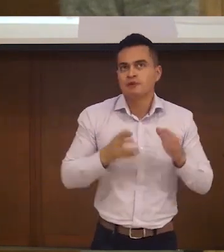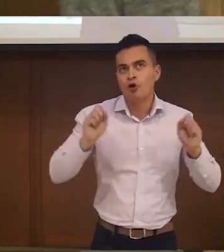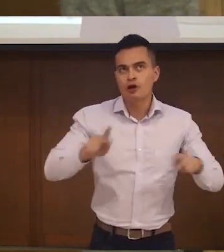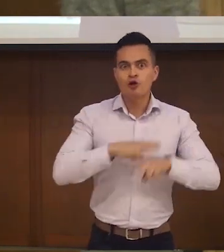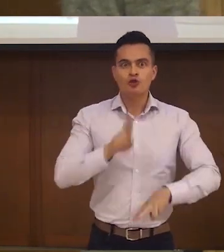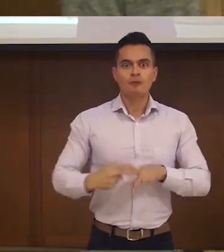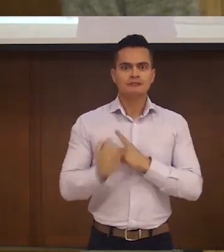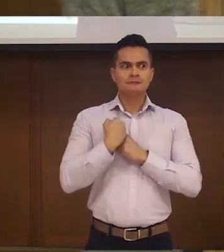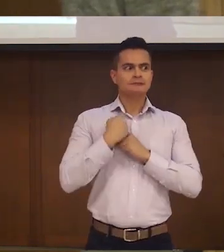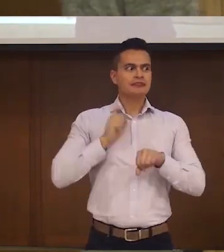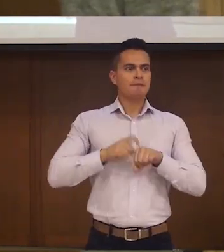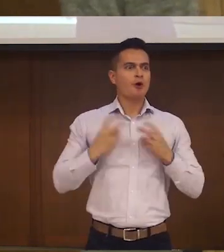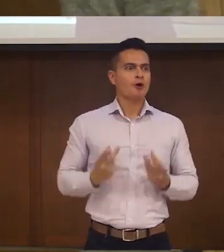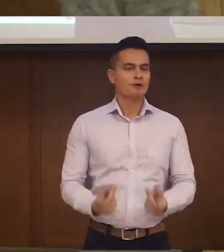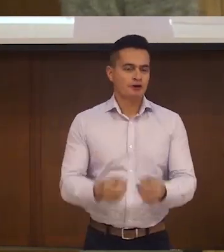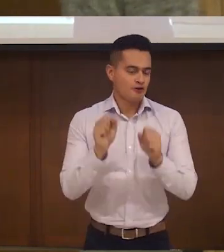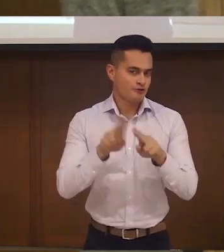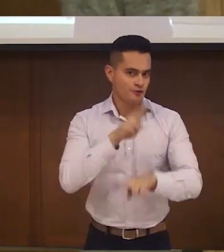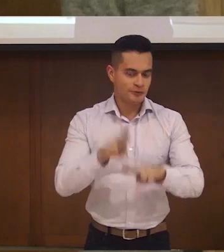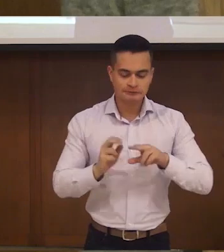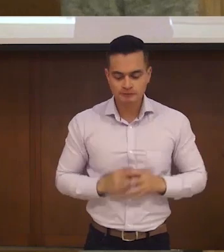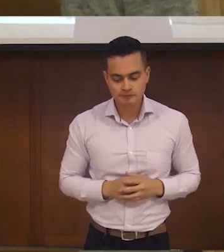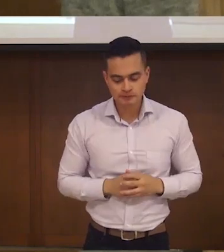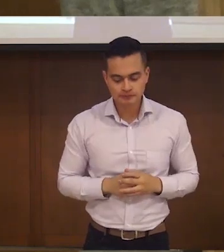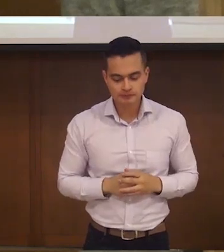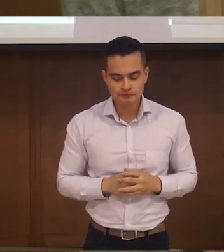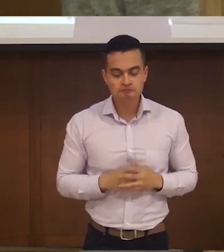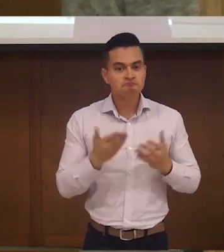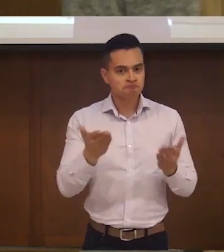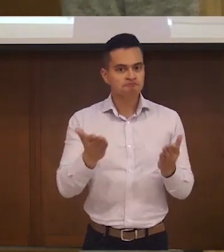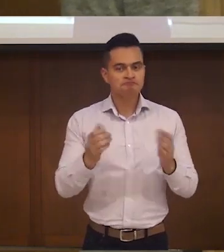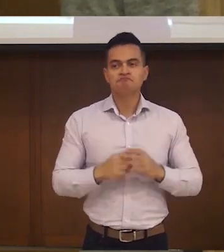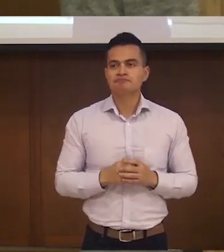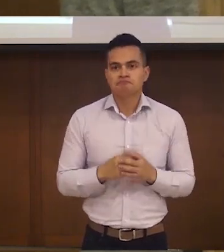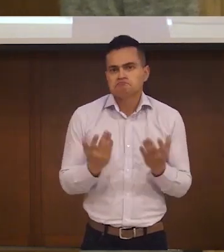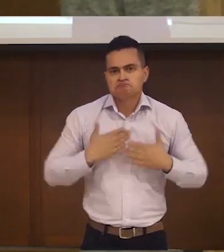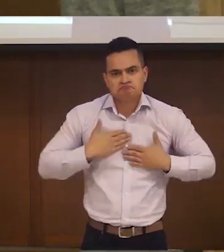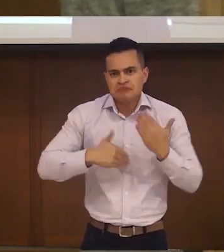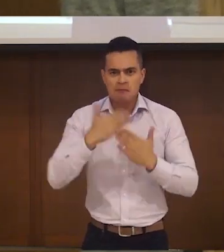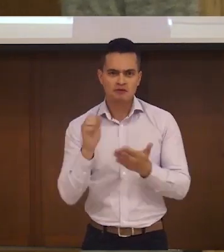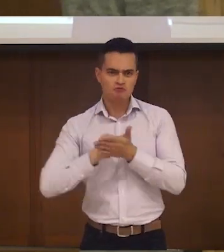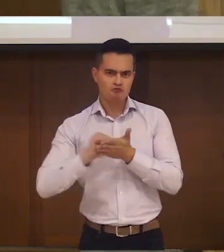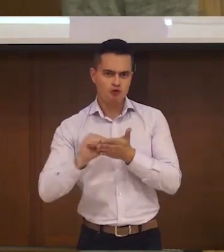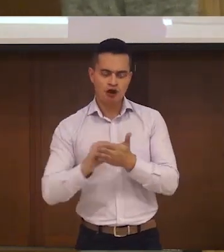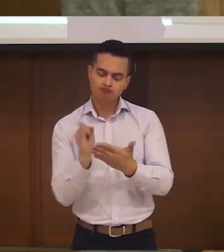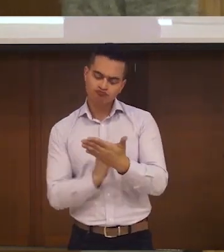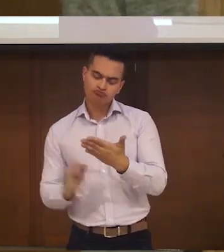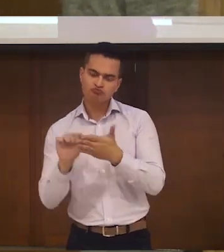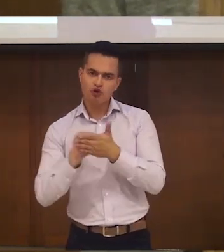era anormal esta cosa. Entonces, bueno, empiezo a hacer los